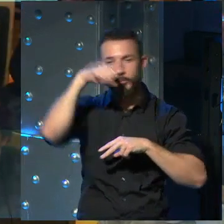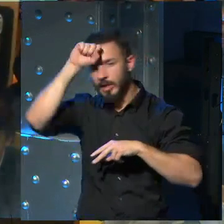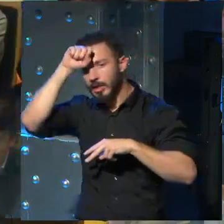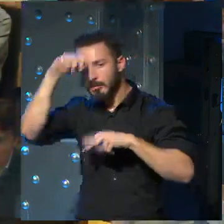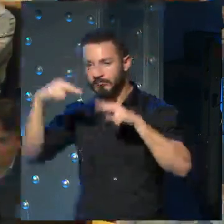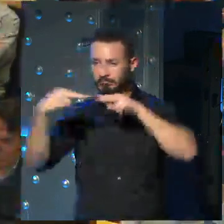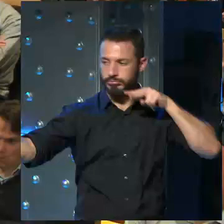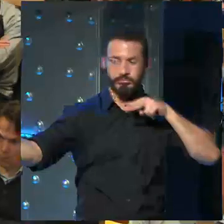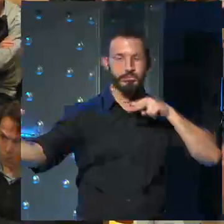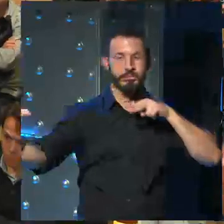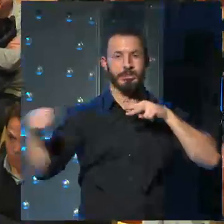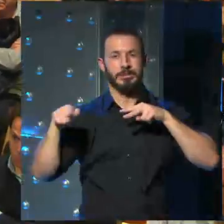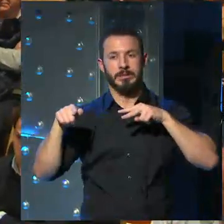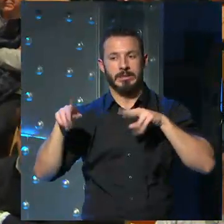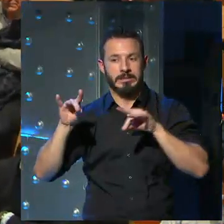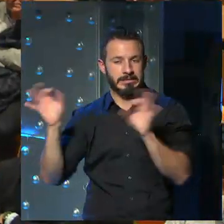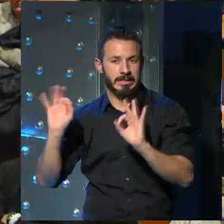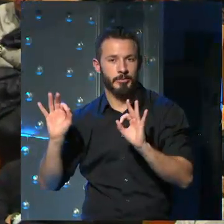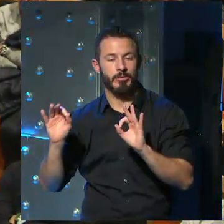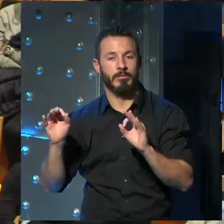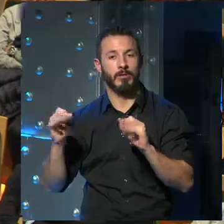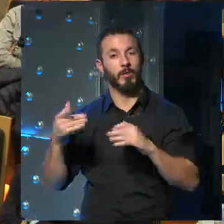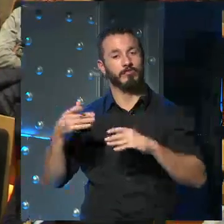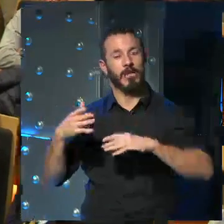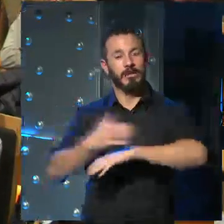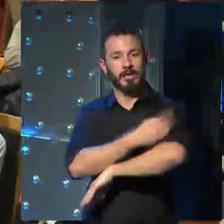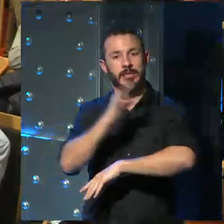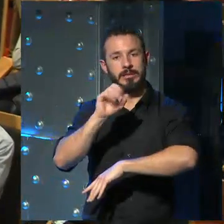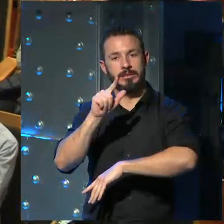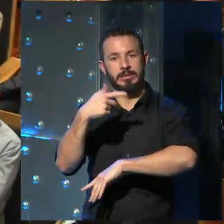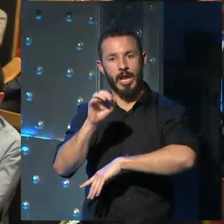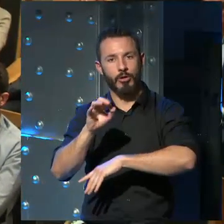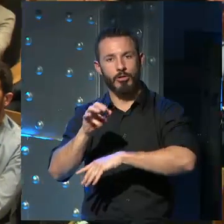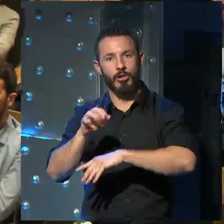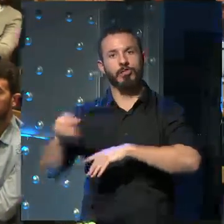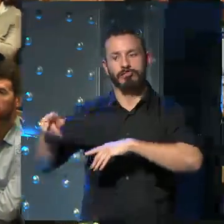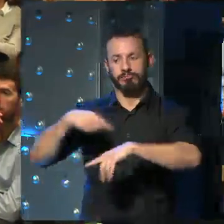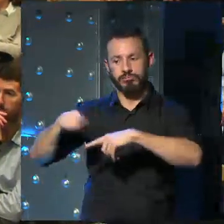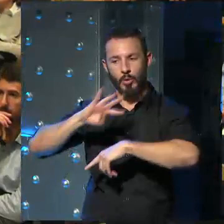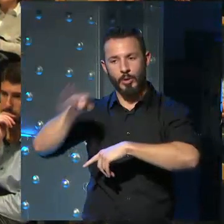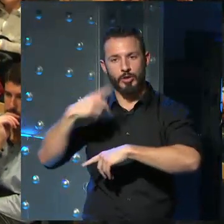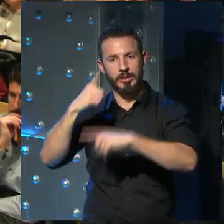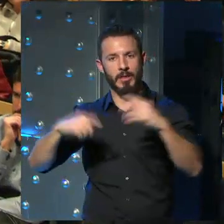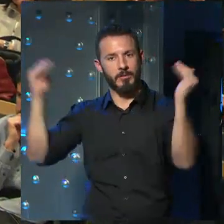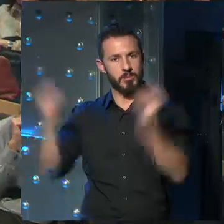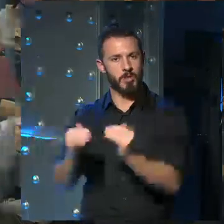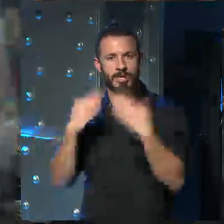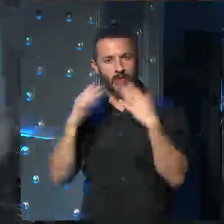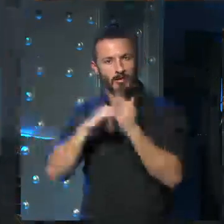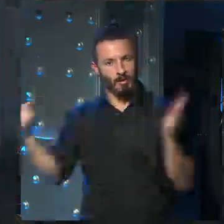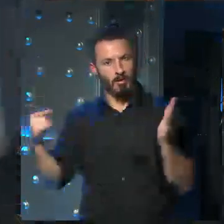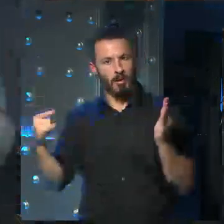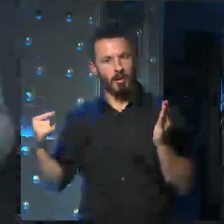había tocado, pero que introduciendo trenes Talgo conseguía reducir el tiempo de circulación en 4 horas y media gracias a la tecnología